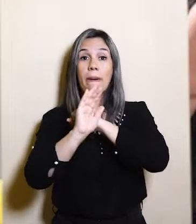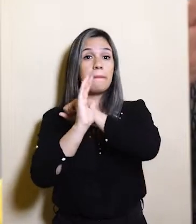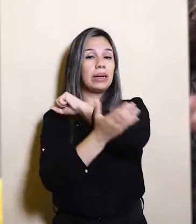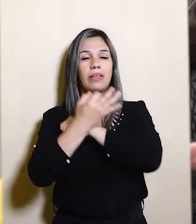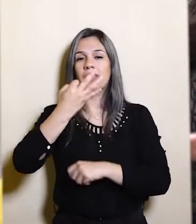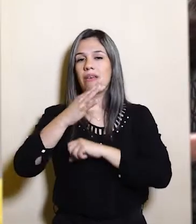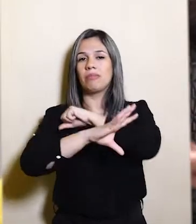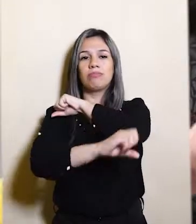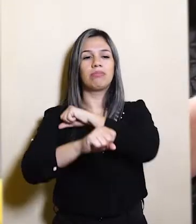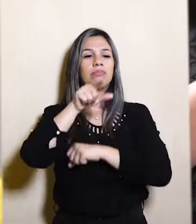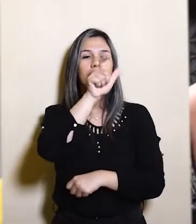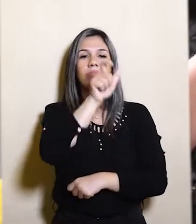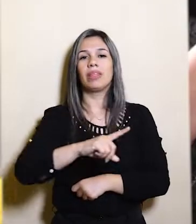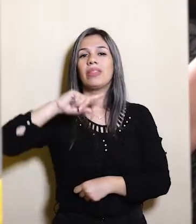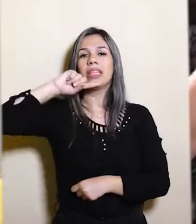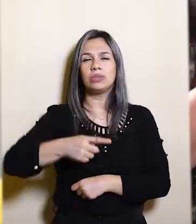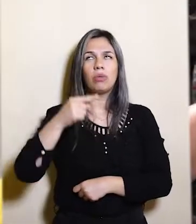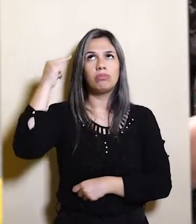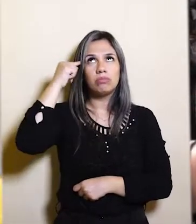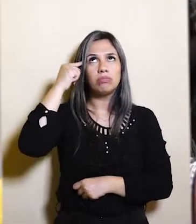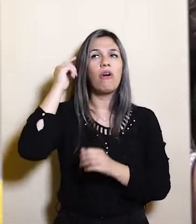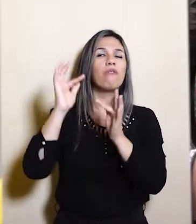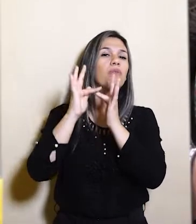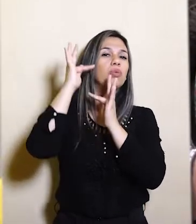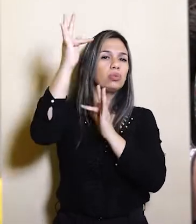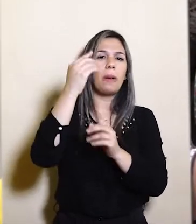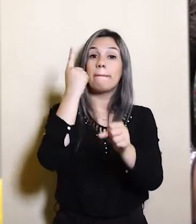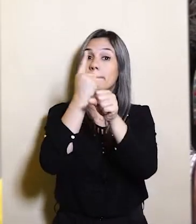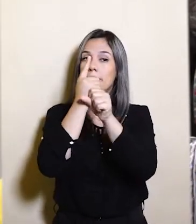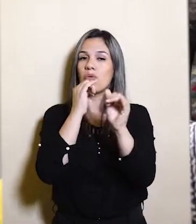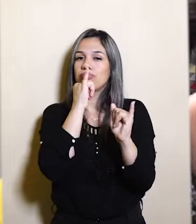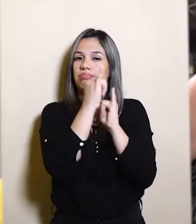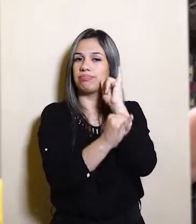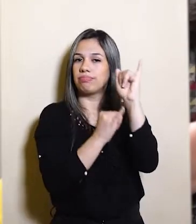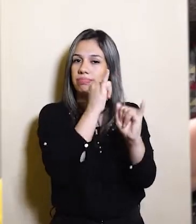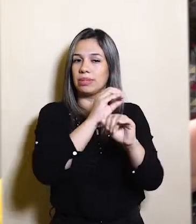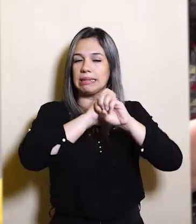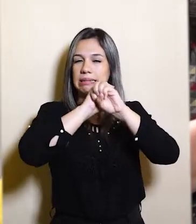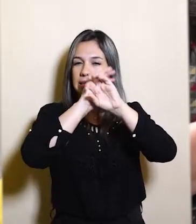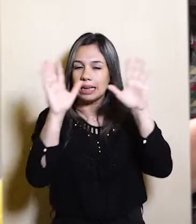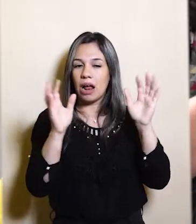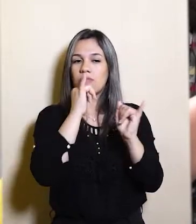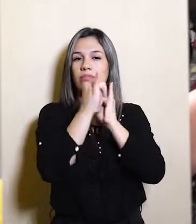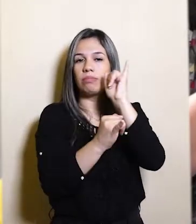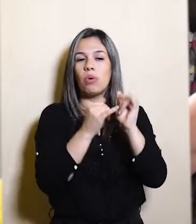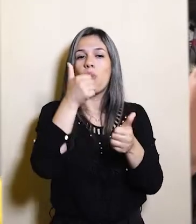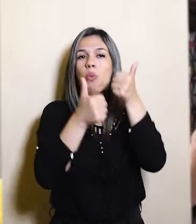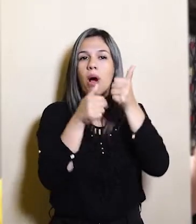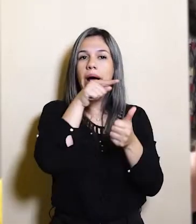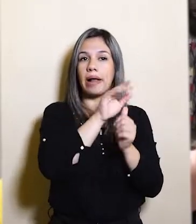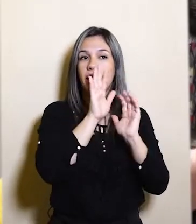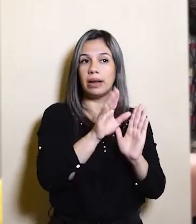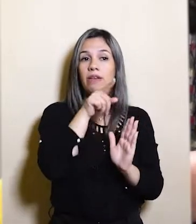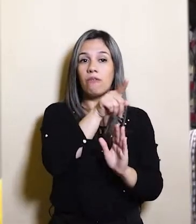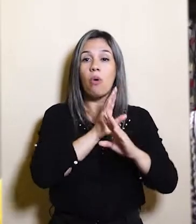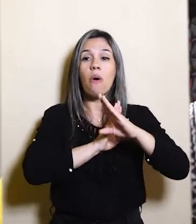sobre su proyecto de vida futura, tienen que tener información suficiente para entender cuáles son estas alternativas y cómo pueden